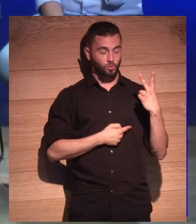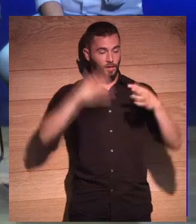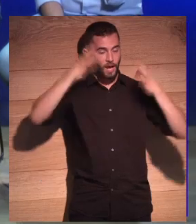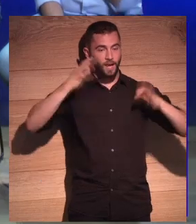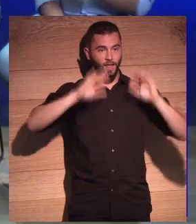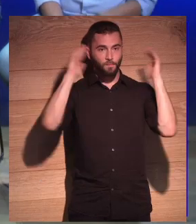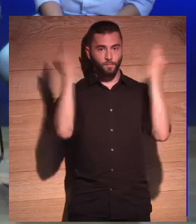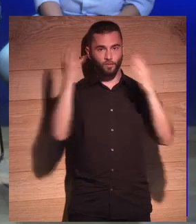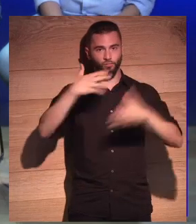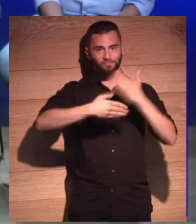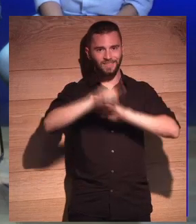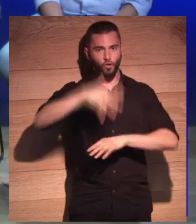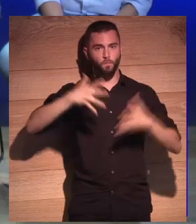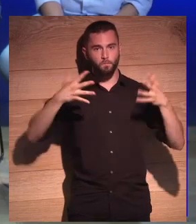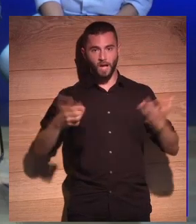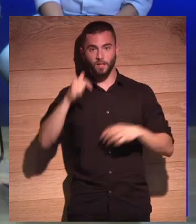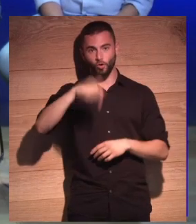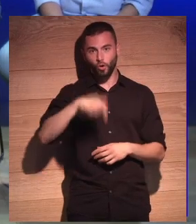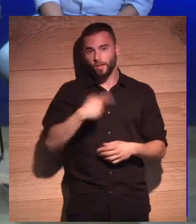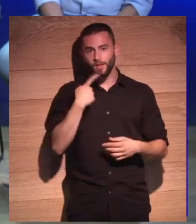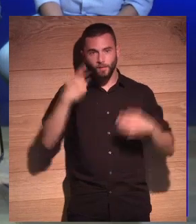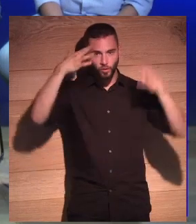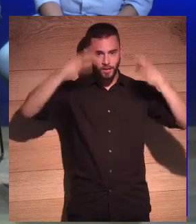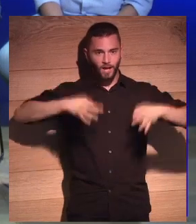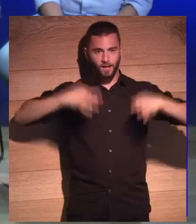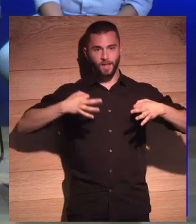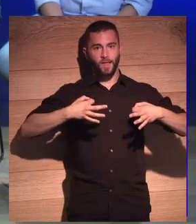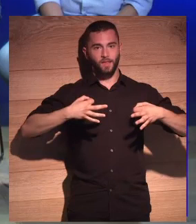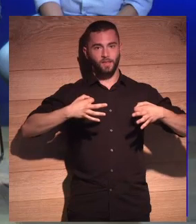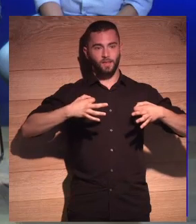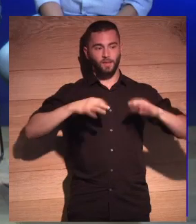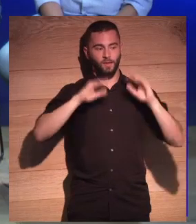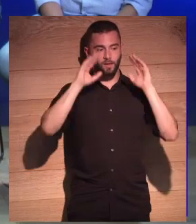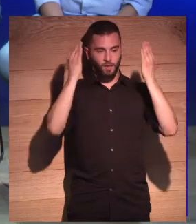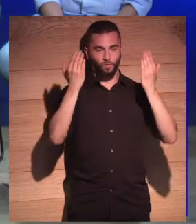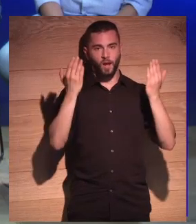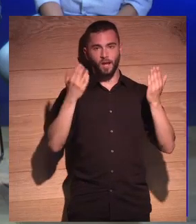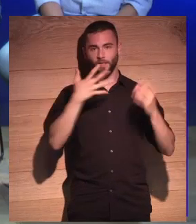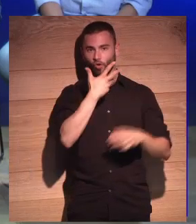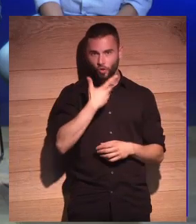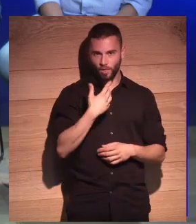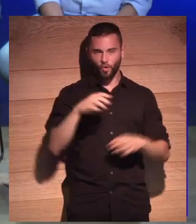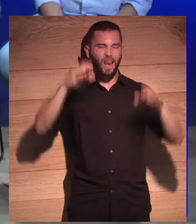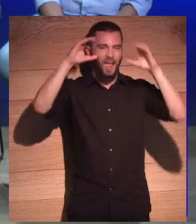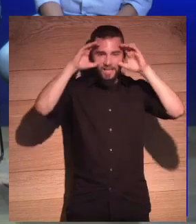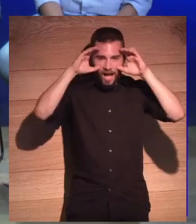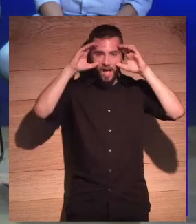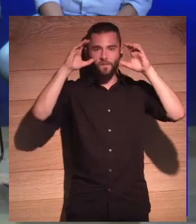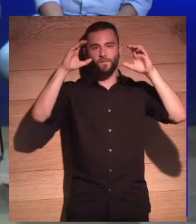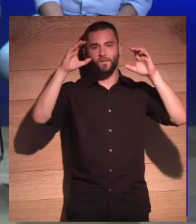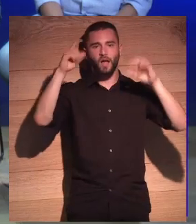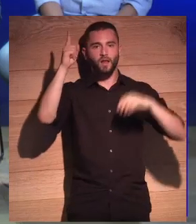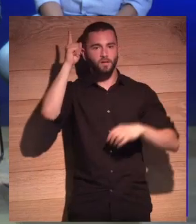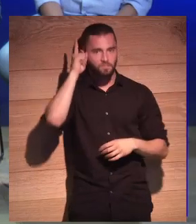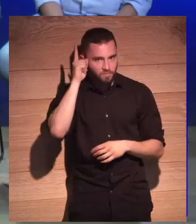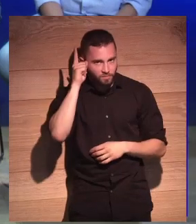Lo que hoy se llama realidad virtual, que es lo que conocemos y lo que nos ha traído aquí las gafas interactivas y que pones el smartphone y